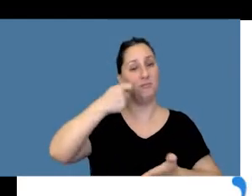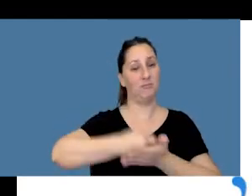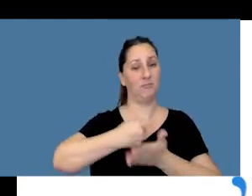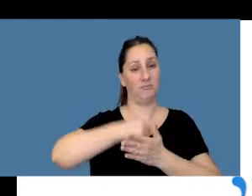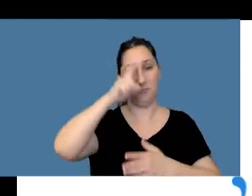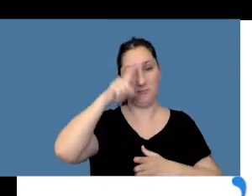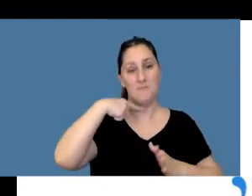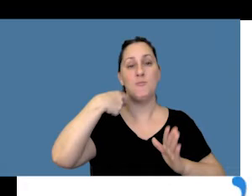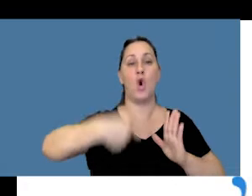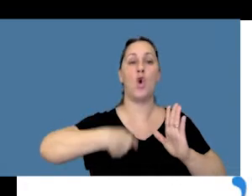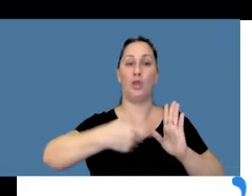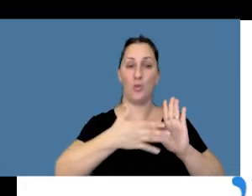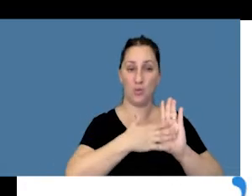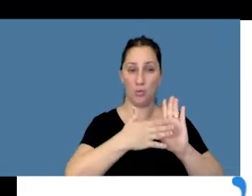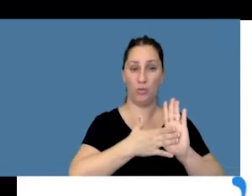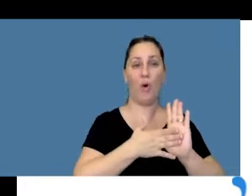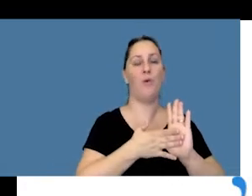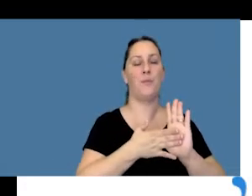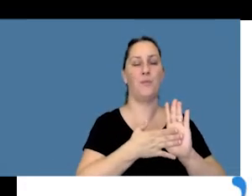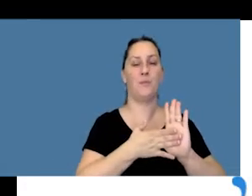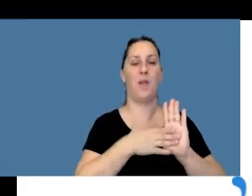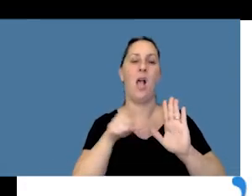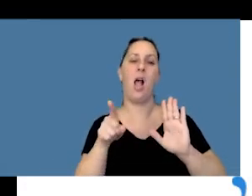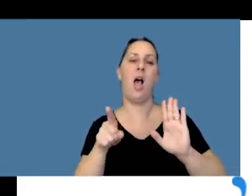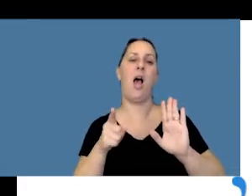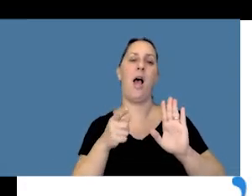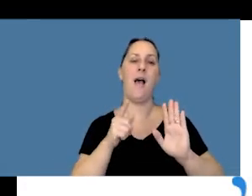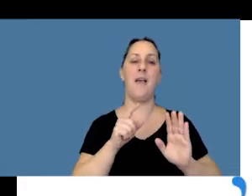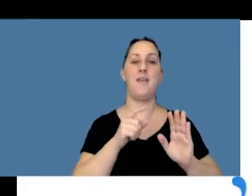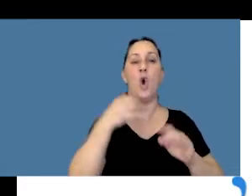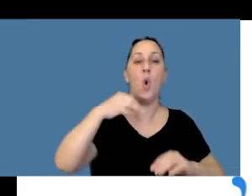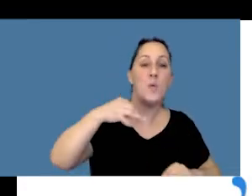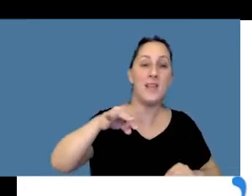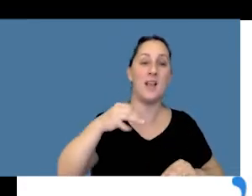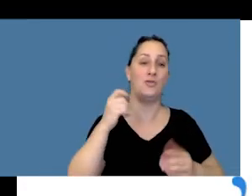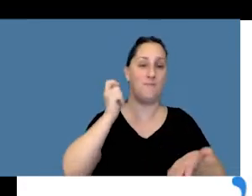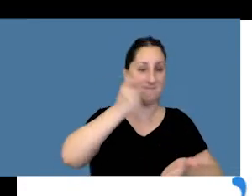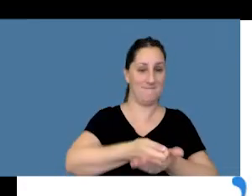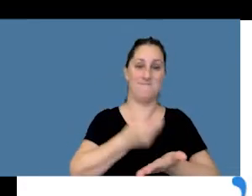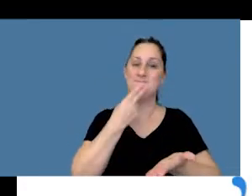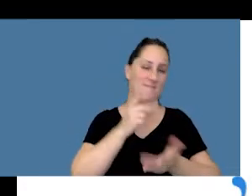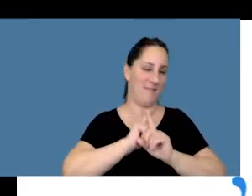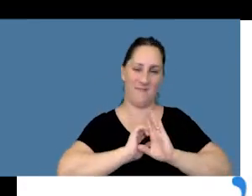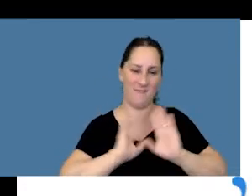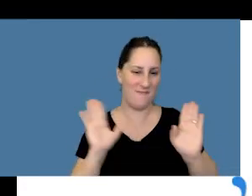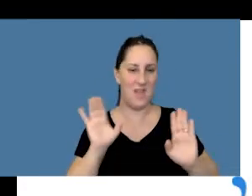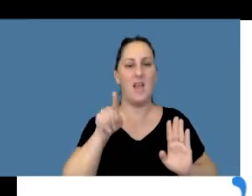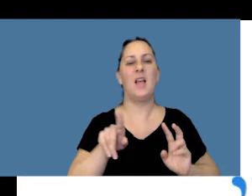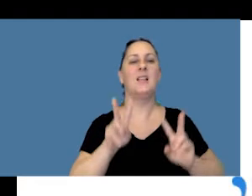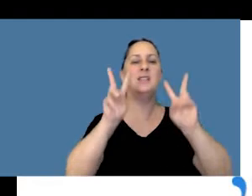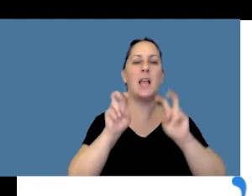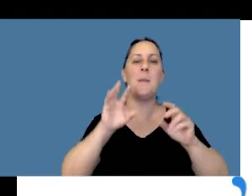del monotributo, y en este caso se los va a relevar de la obligación impositiva porque son los que más sufren a